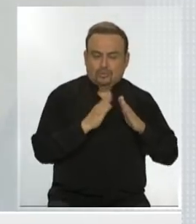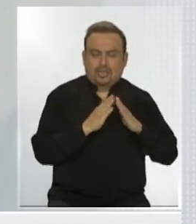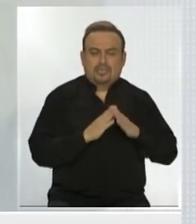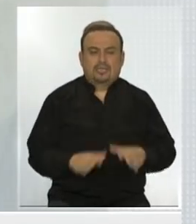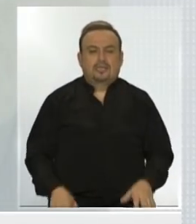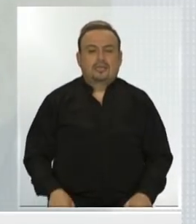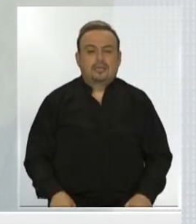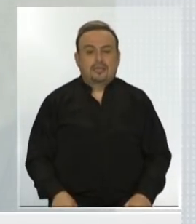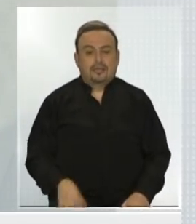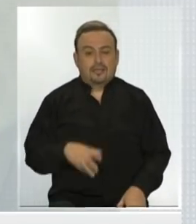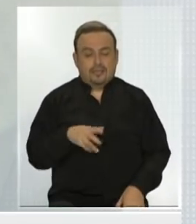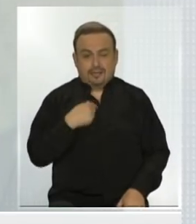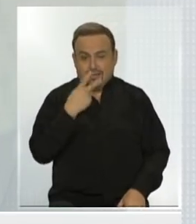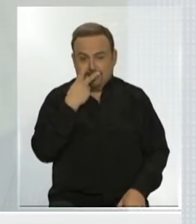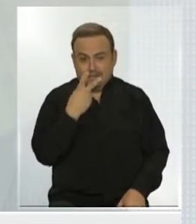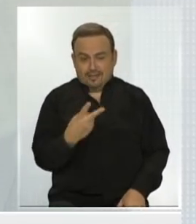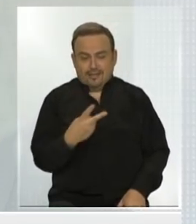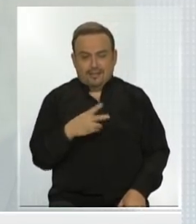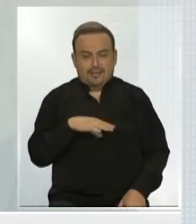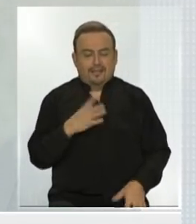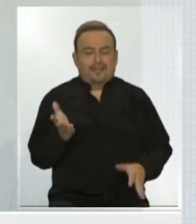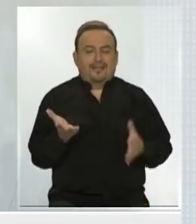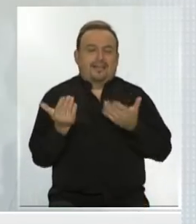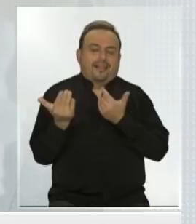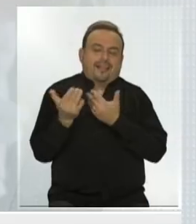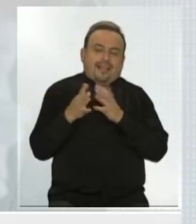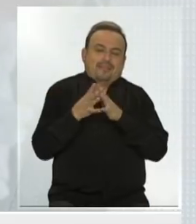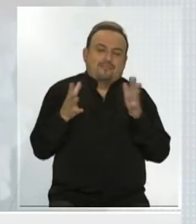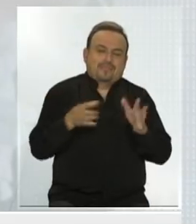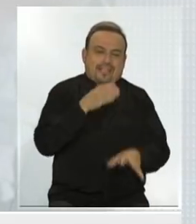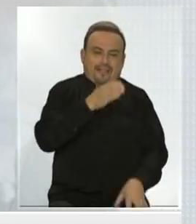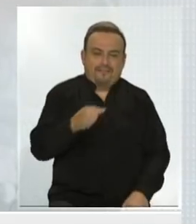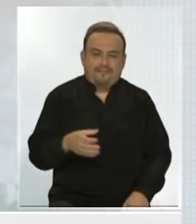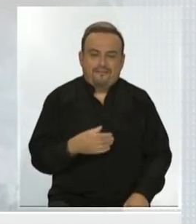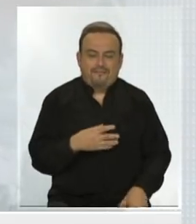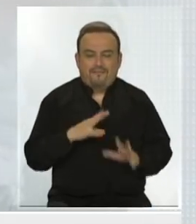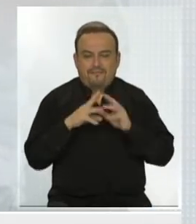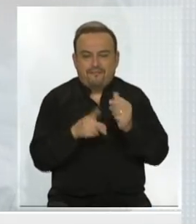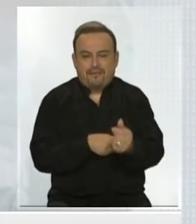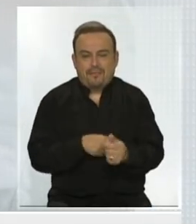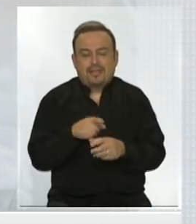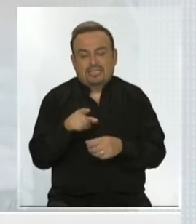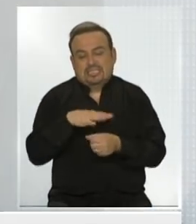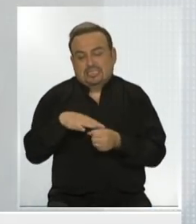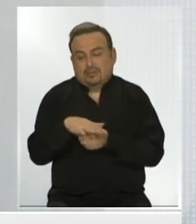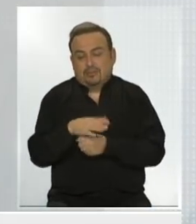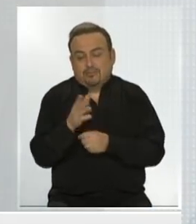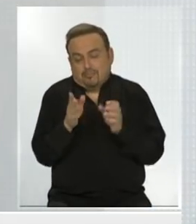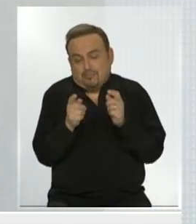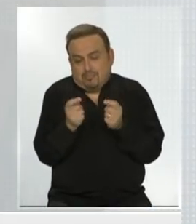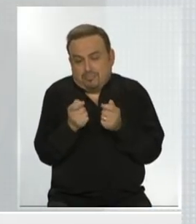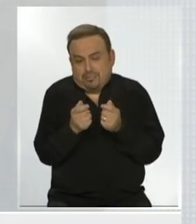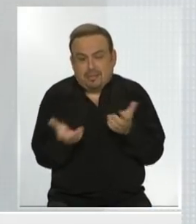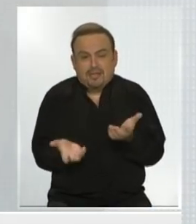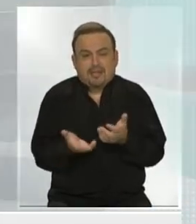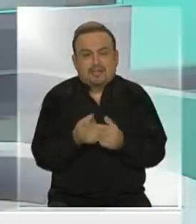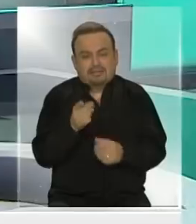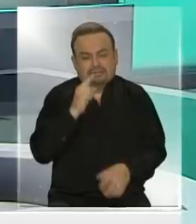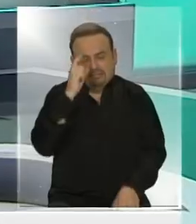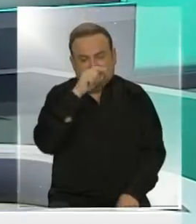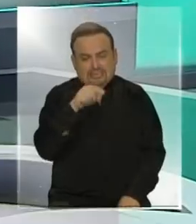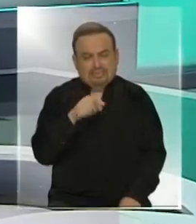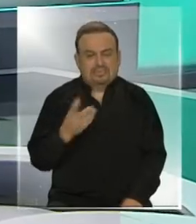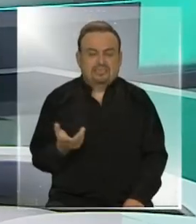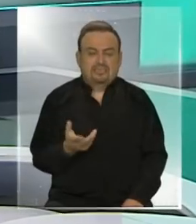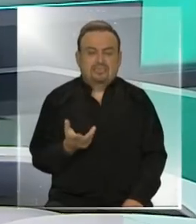así que como vemos un rayo de esperanza para muchas familias que viven una situación es tan complicada como la de